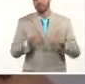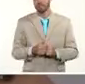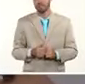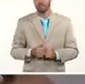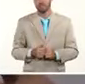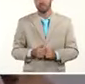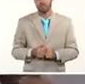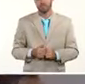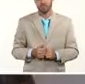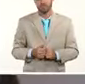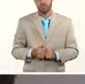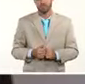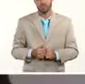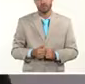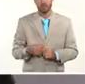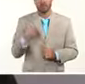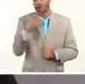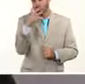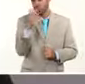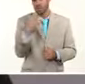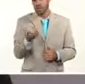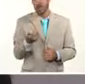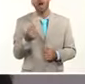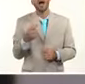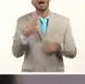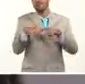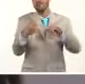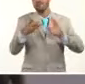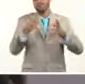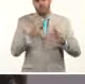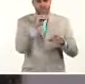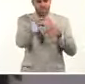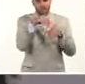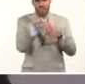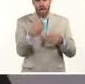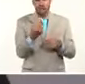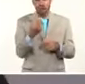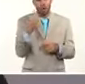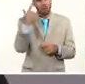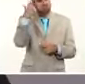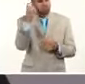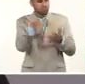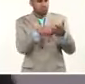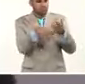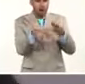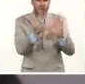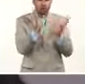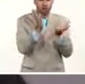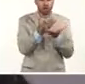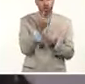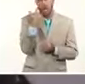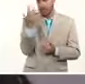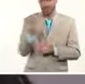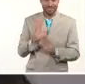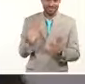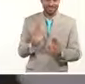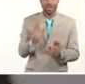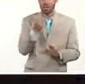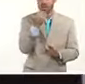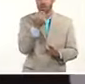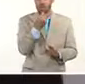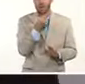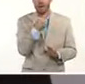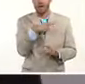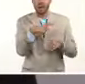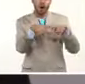actriz inteligente, lo cual me da mucha facilidad y ingenio un plan, como ya vieron, para que el Tlacuache se